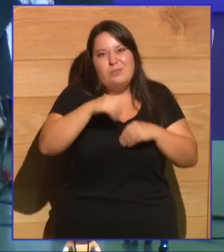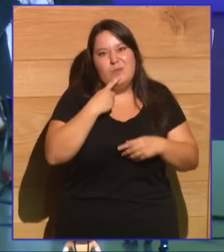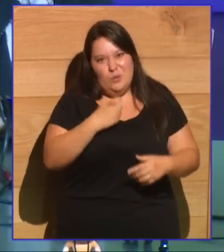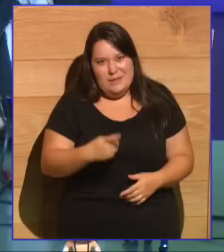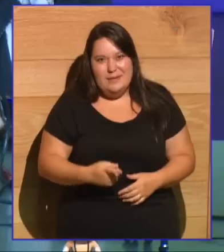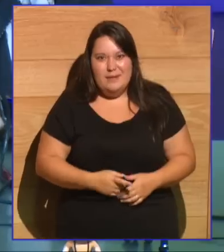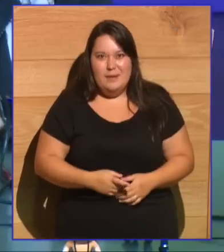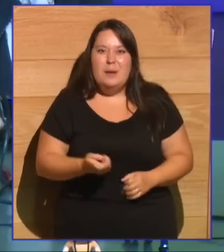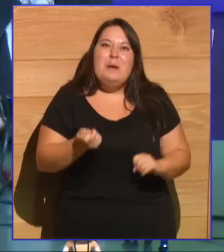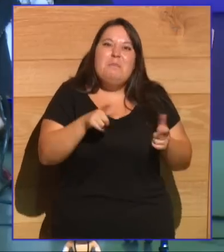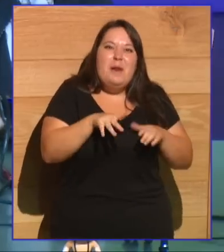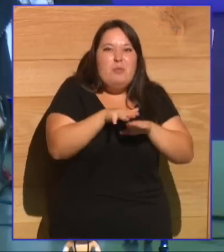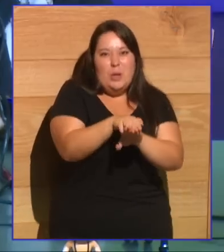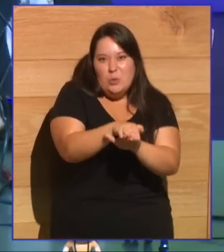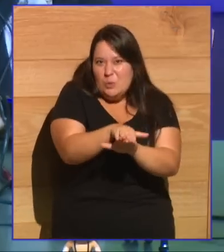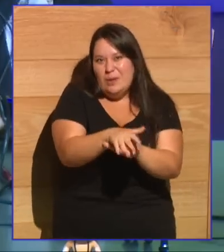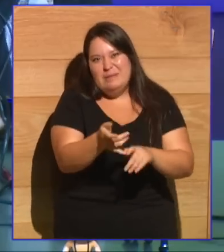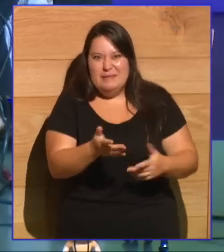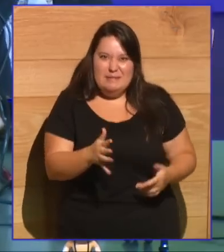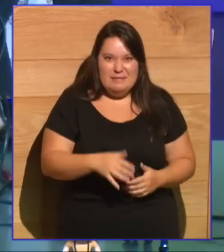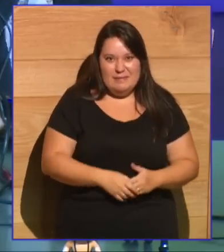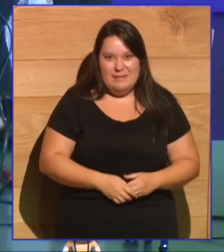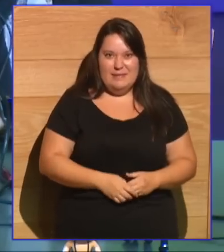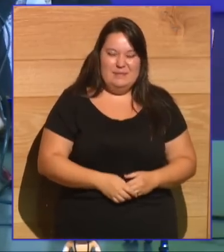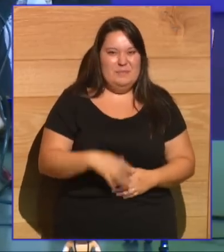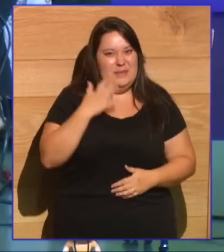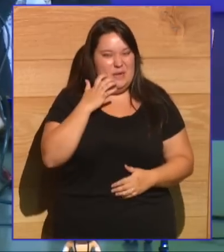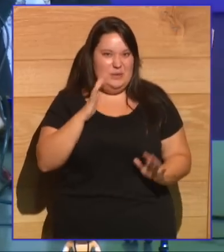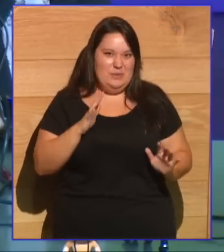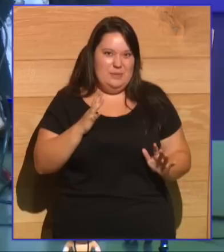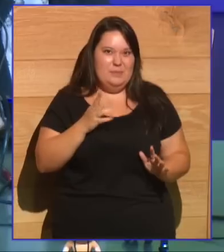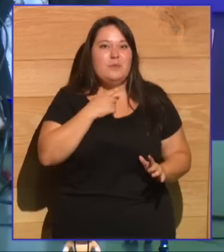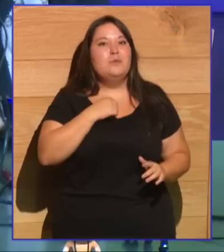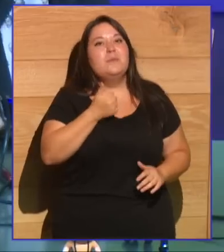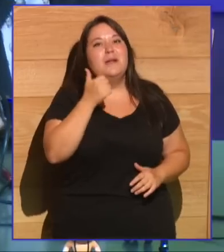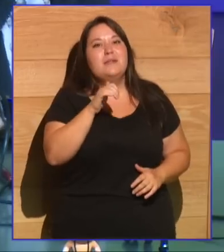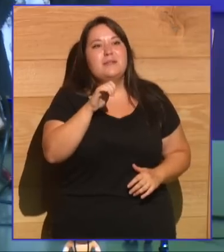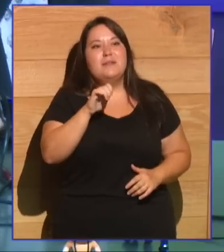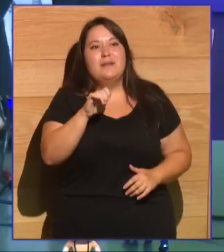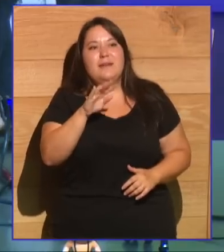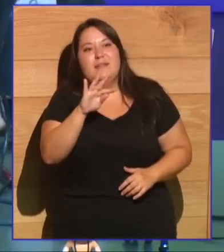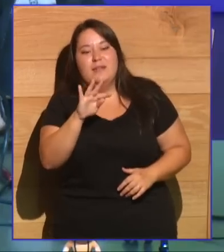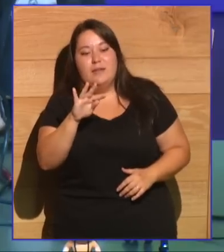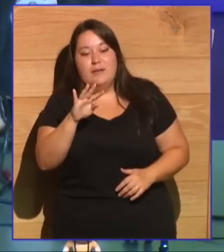recuerda tortugas me gusta más y el doctor